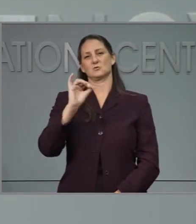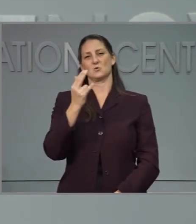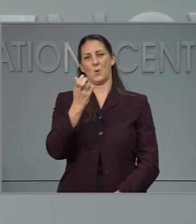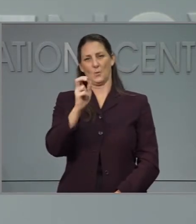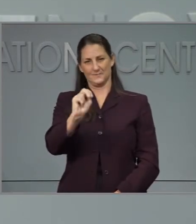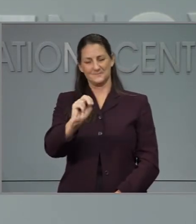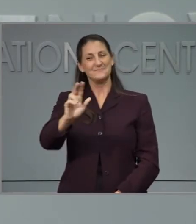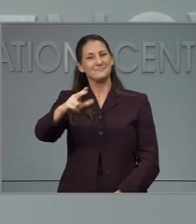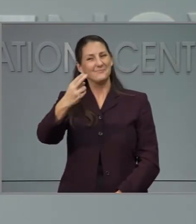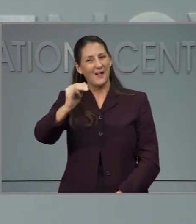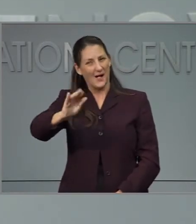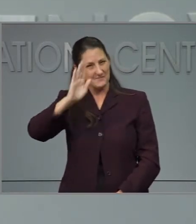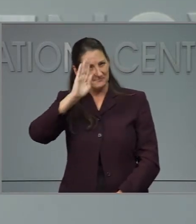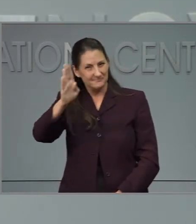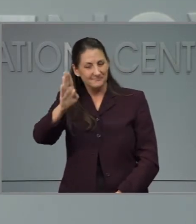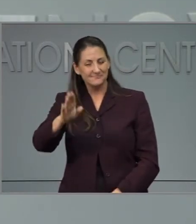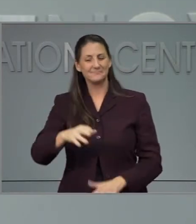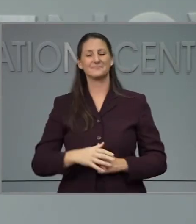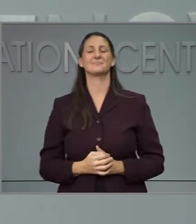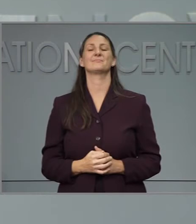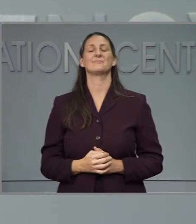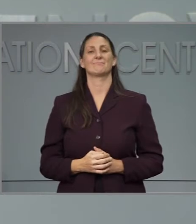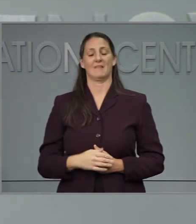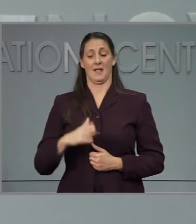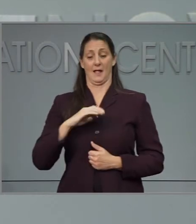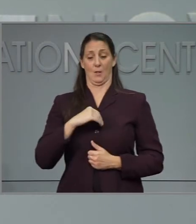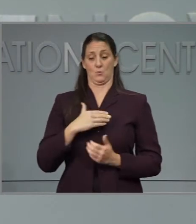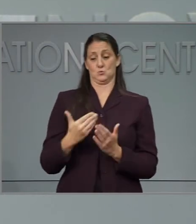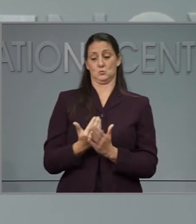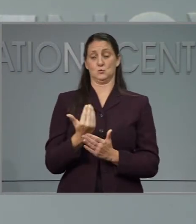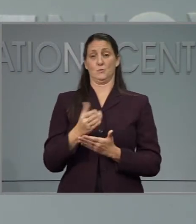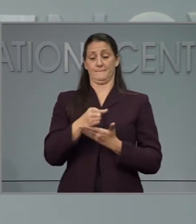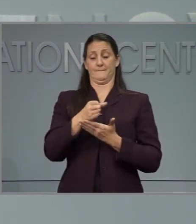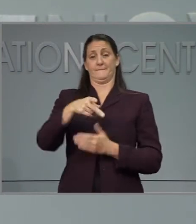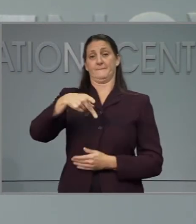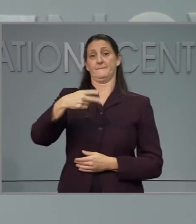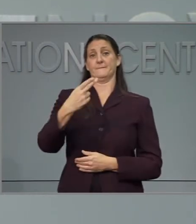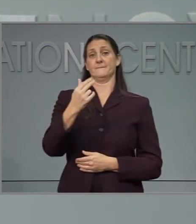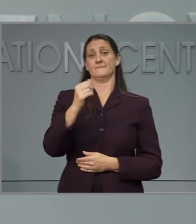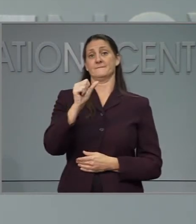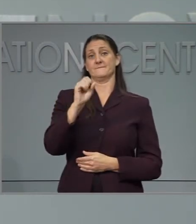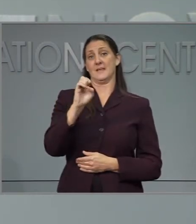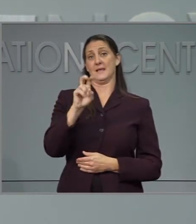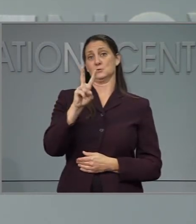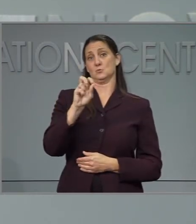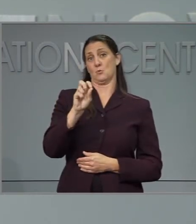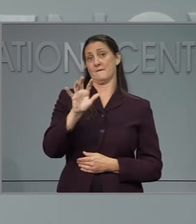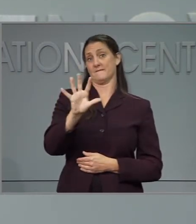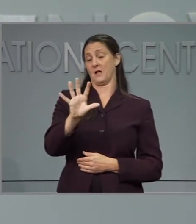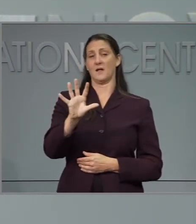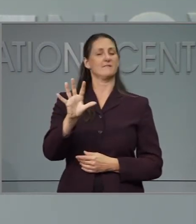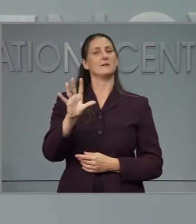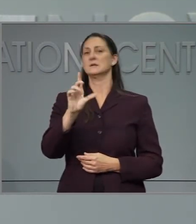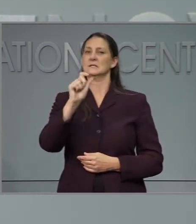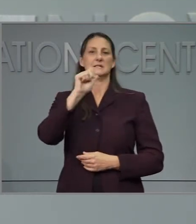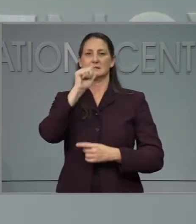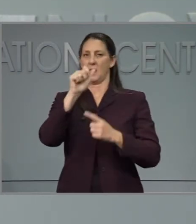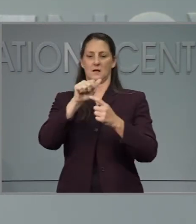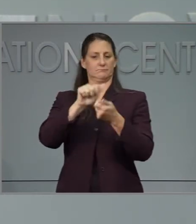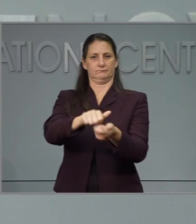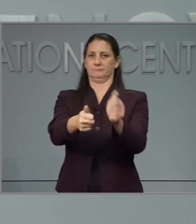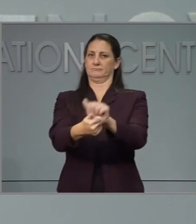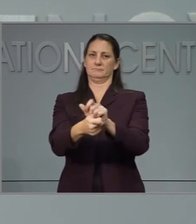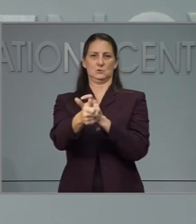Así que no hay nada en este nuevo cambio a la etapa 2.5. Cambia con respecto a